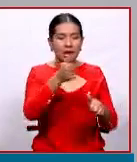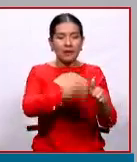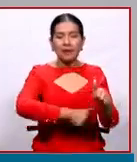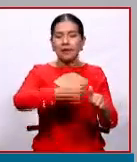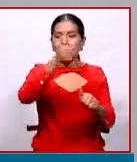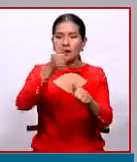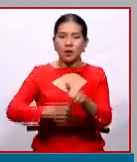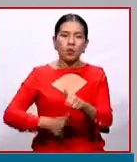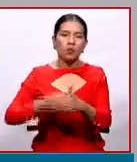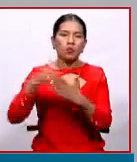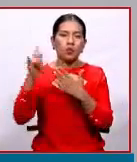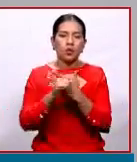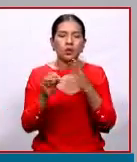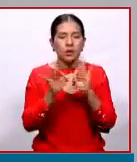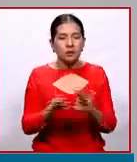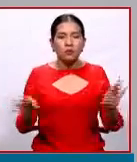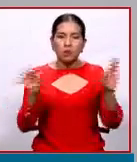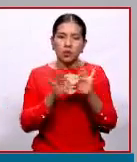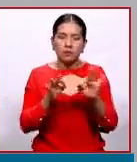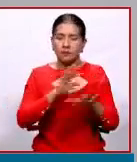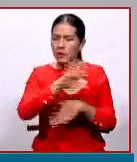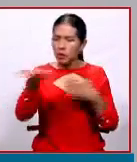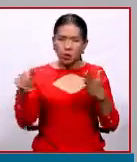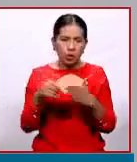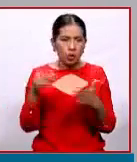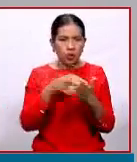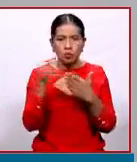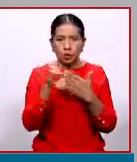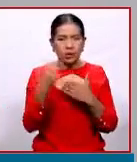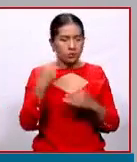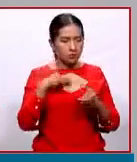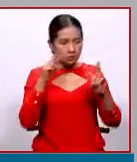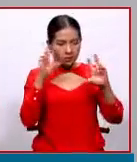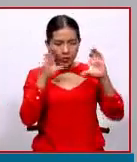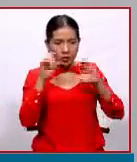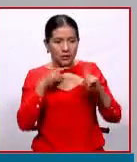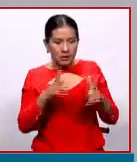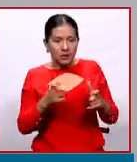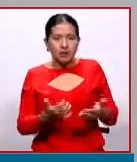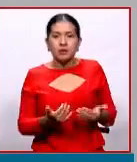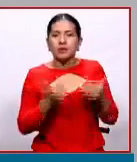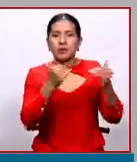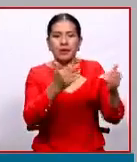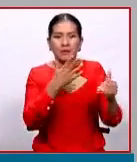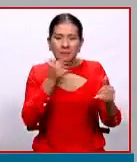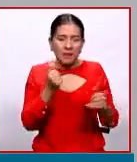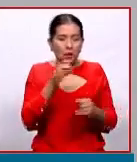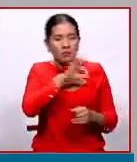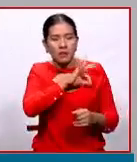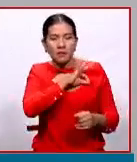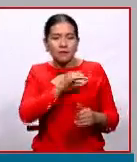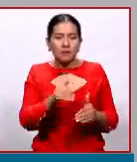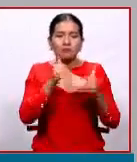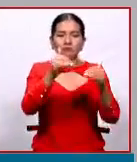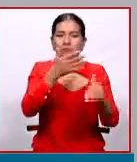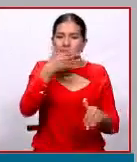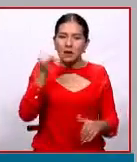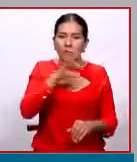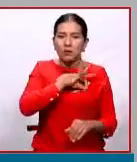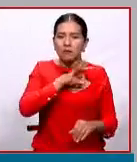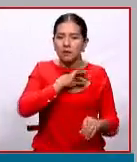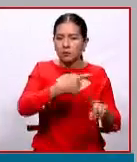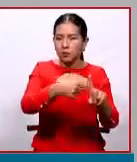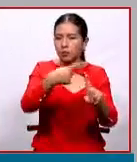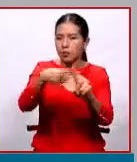que hacemos es que todos, en todos los proyectos buscamos generar la mayor rentabilidad posible para la